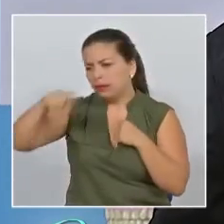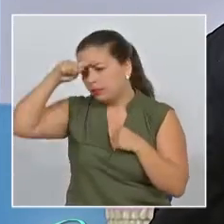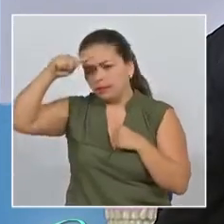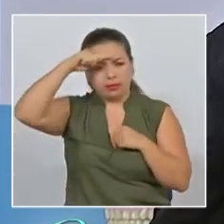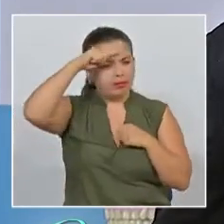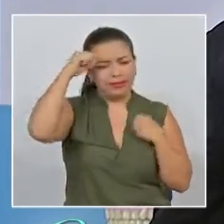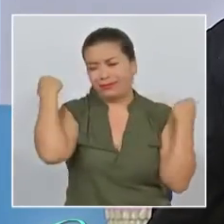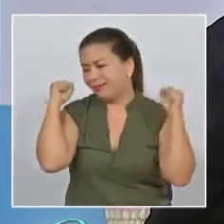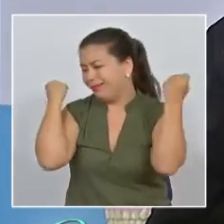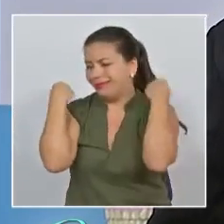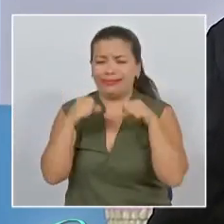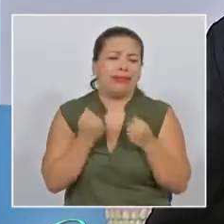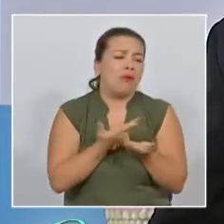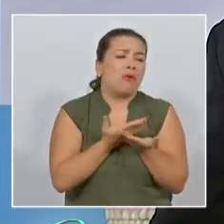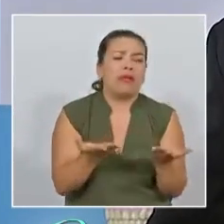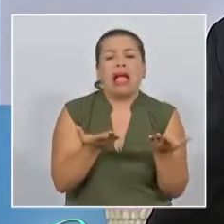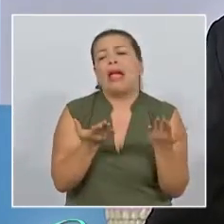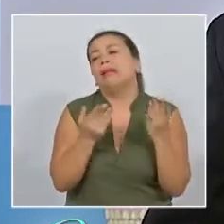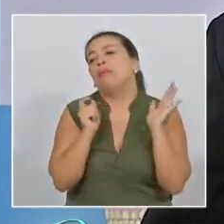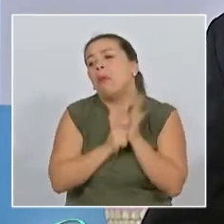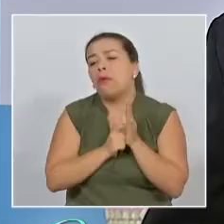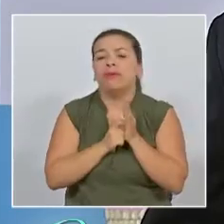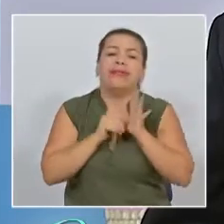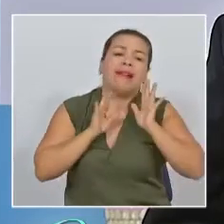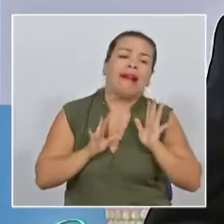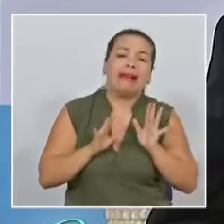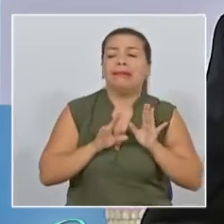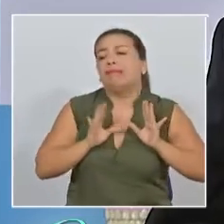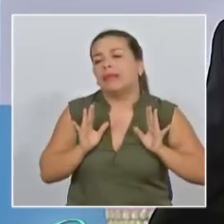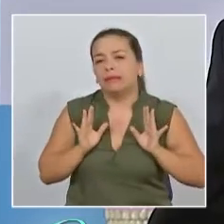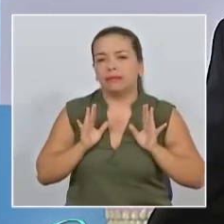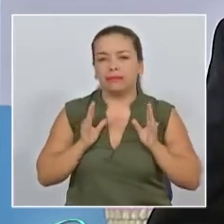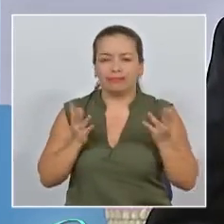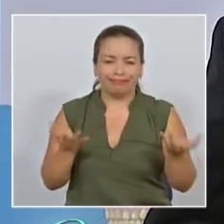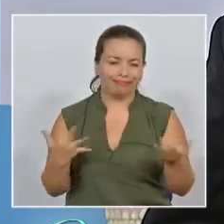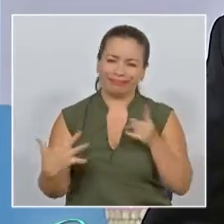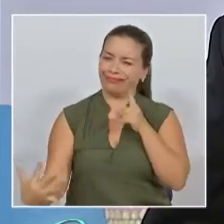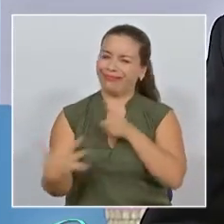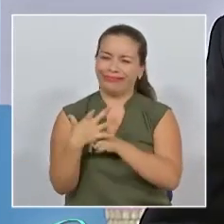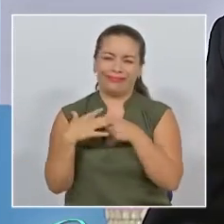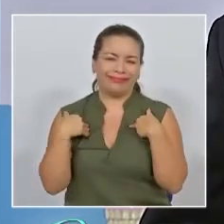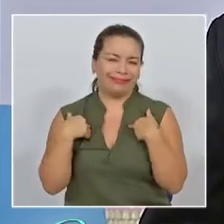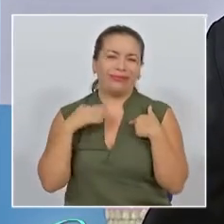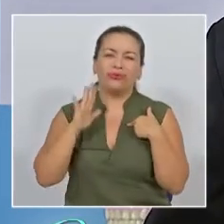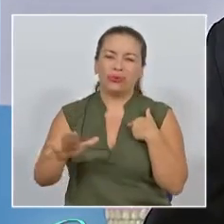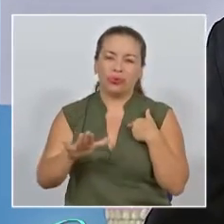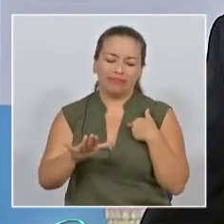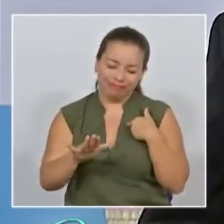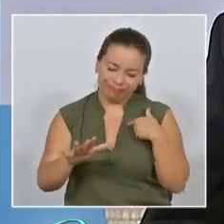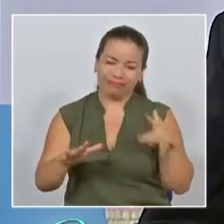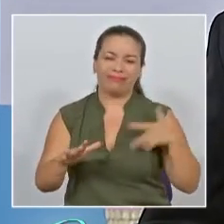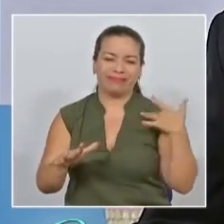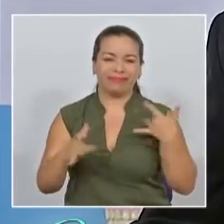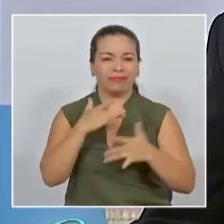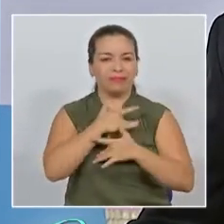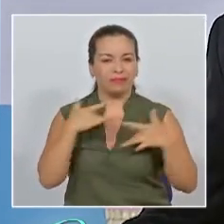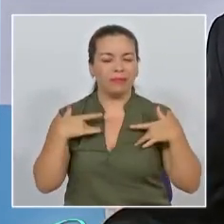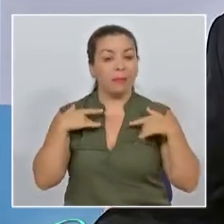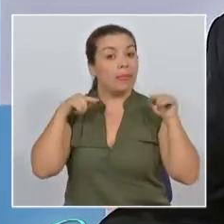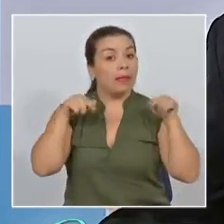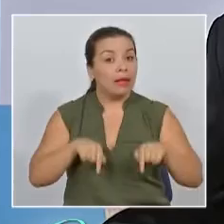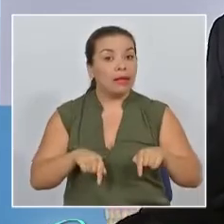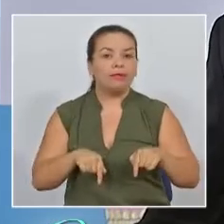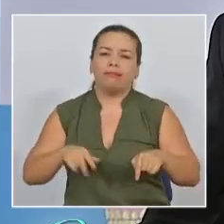siempre estamos poniendo pero a todas las cosas y eso influye definitivamente también en el estado de la salud. Así es que todos estos